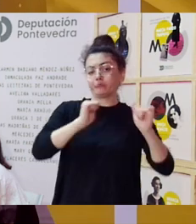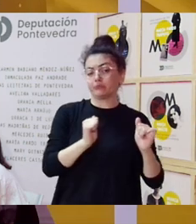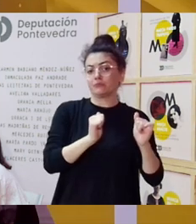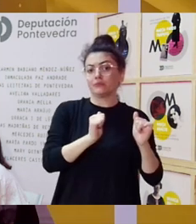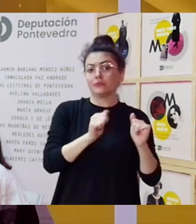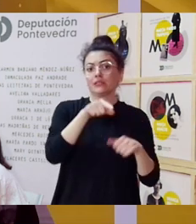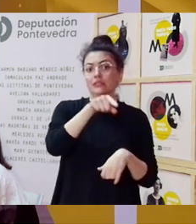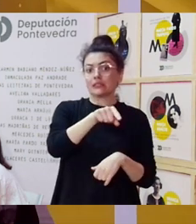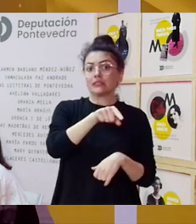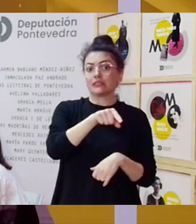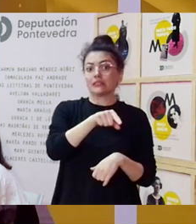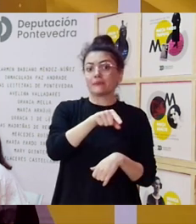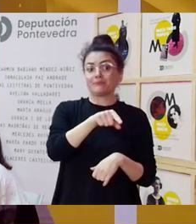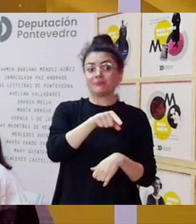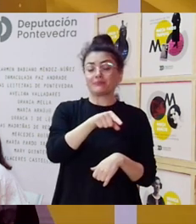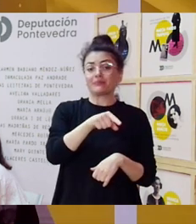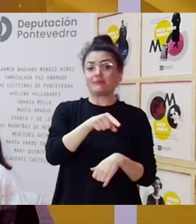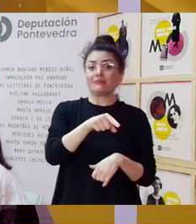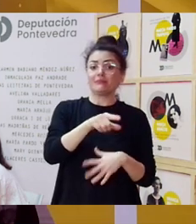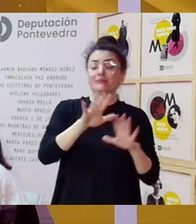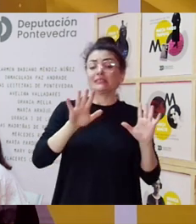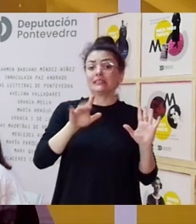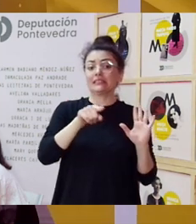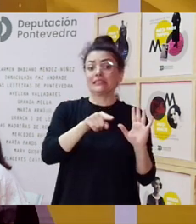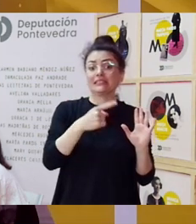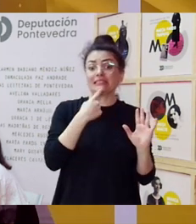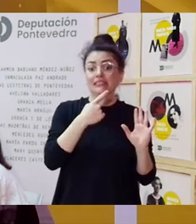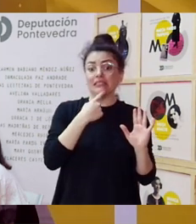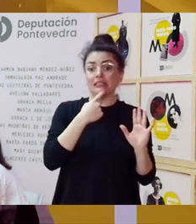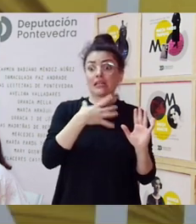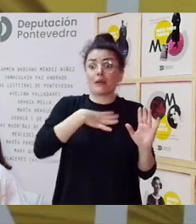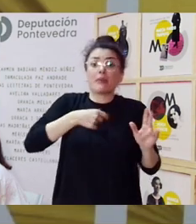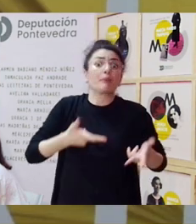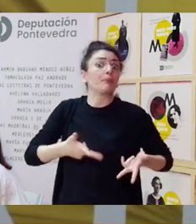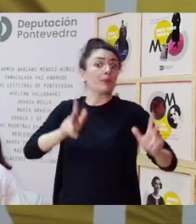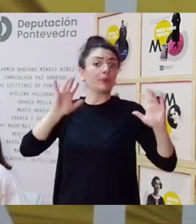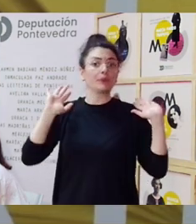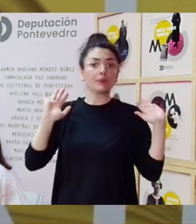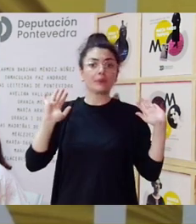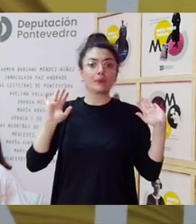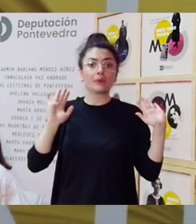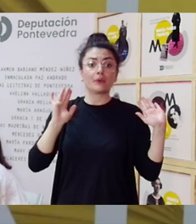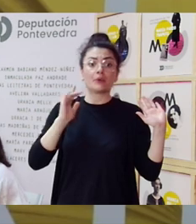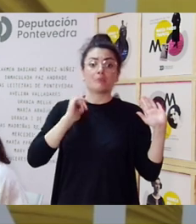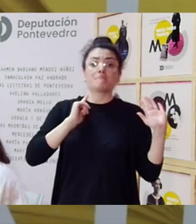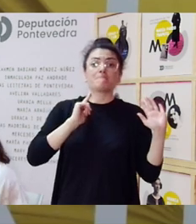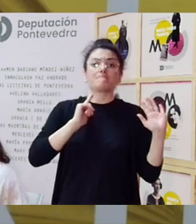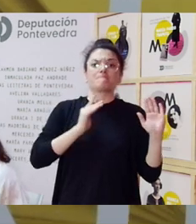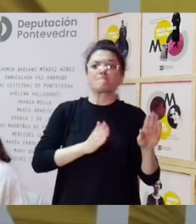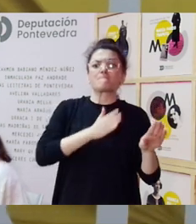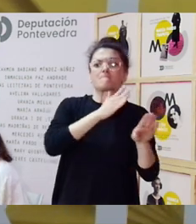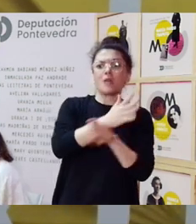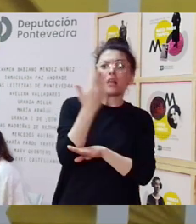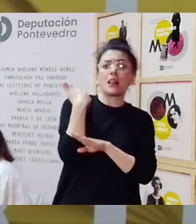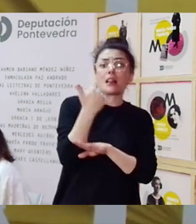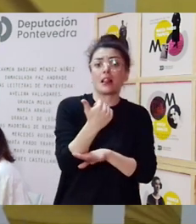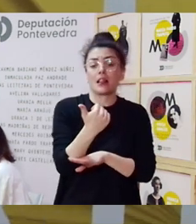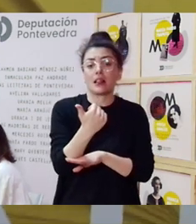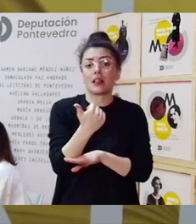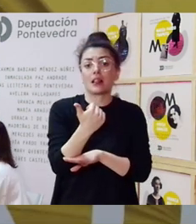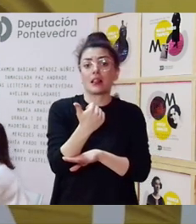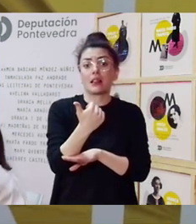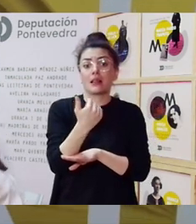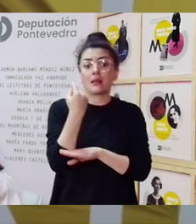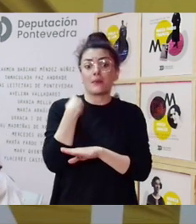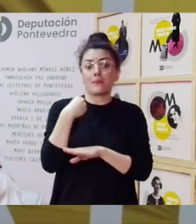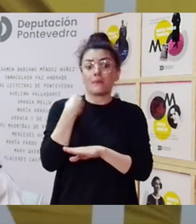en un momento dado, dixeron que o iban a liberar, forono a buscar, e de